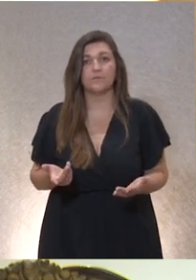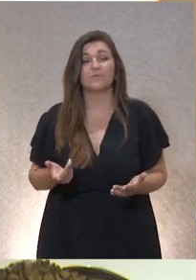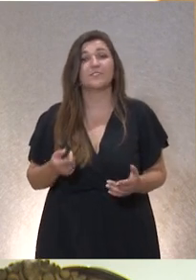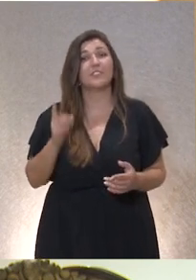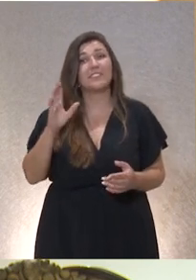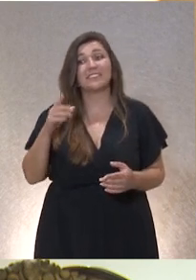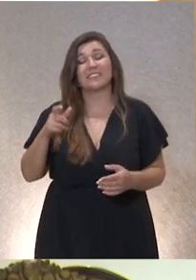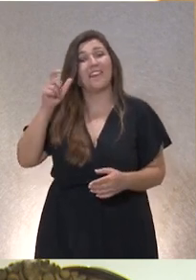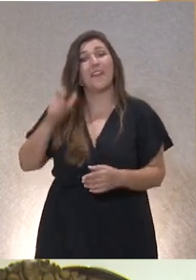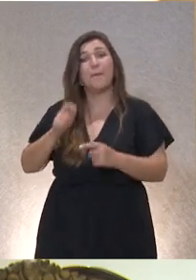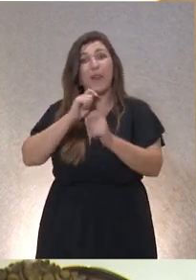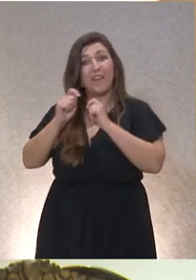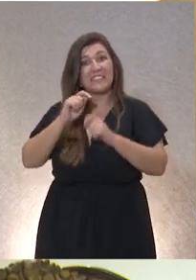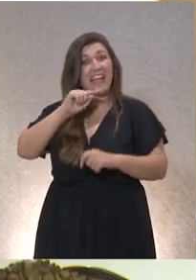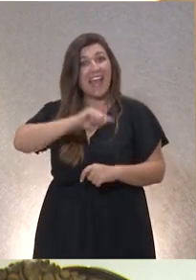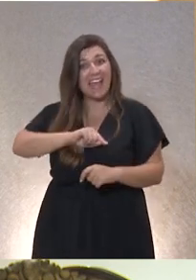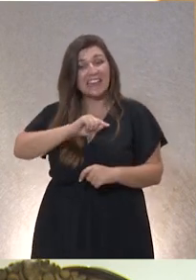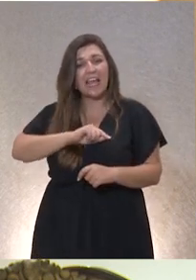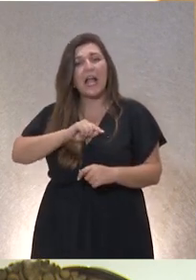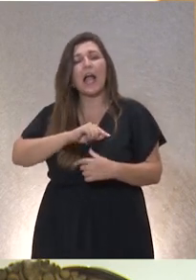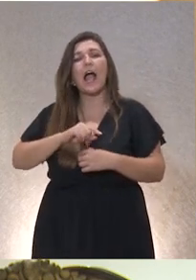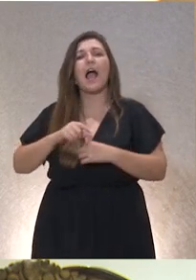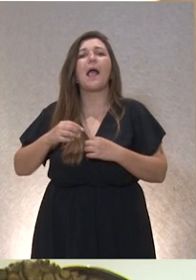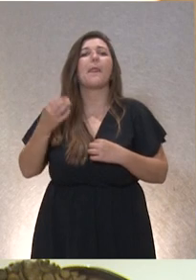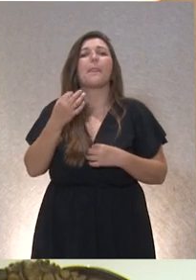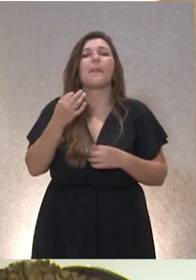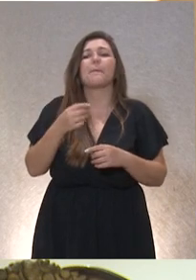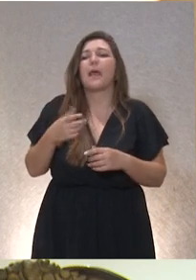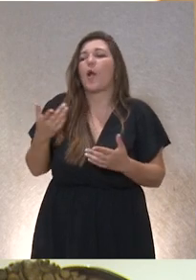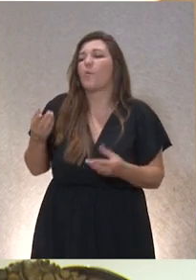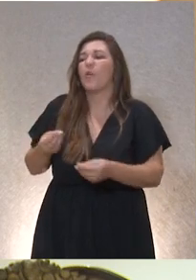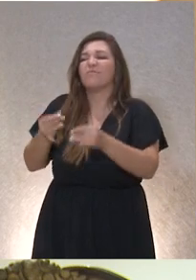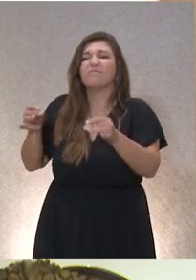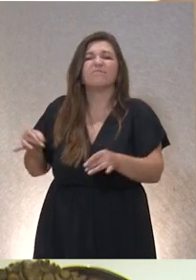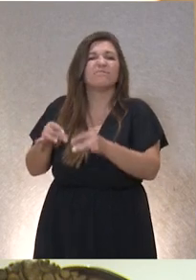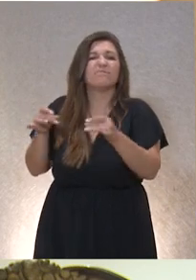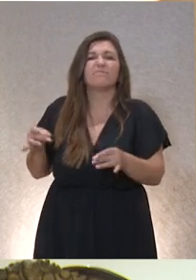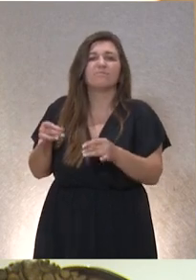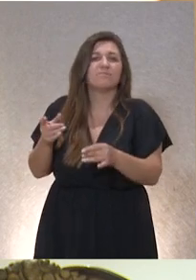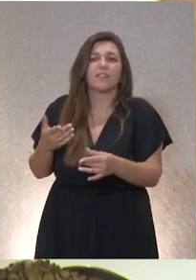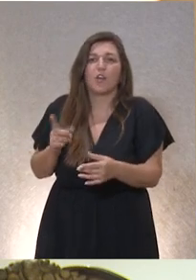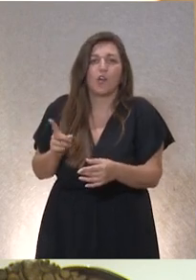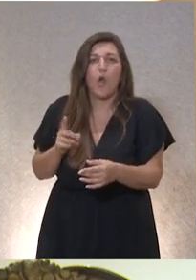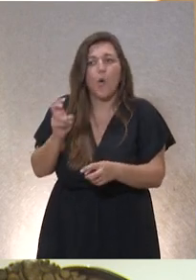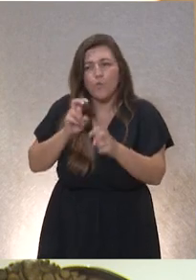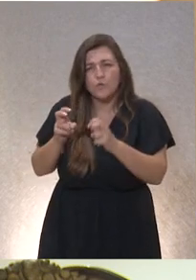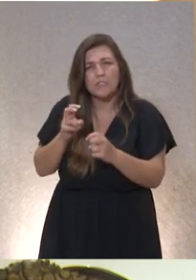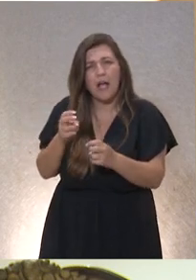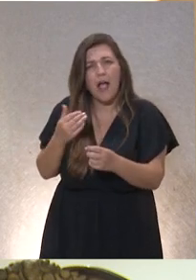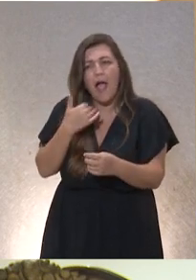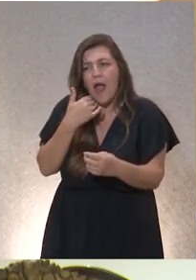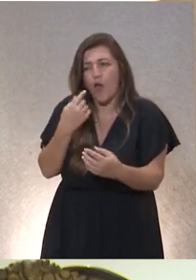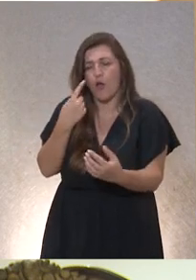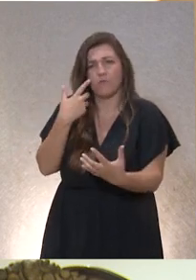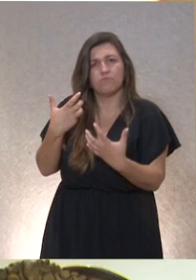periodista radica en rechazar lo superfluo lo vacío Buscar lo sustancial si ustedes subrayan el